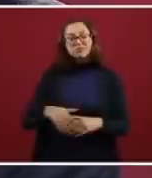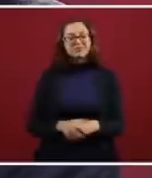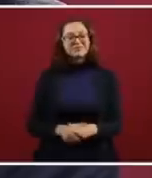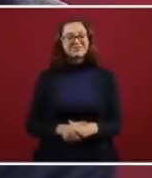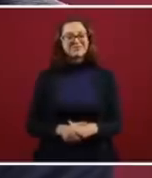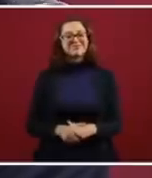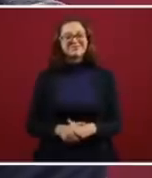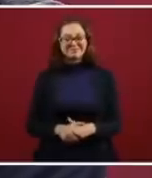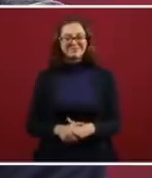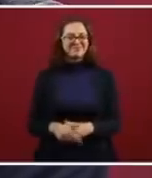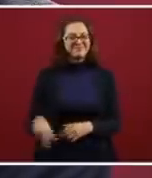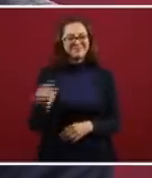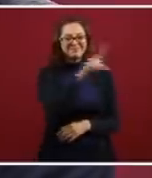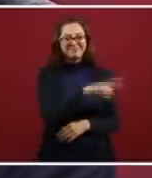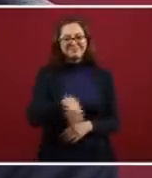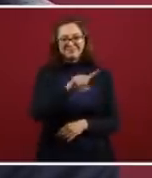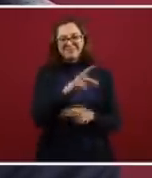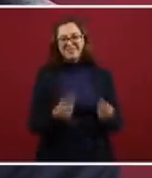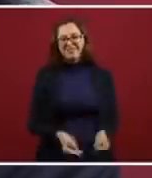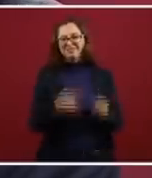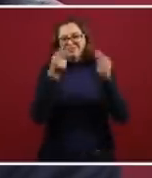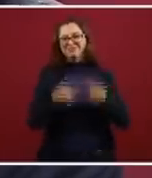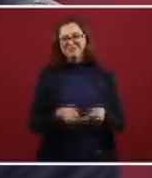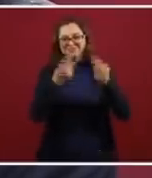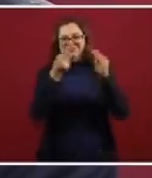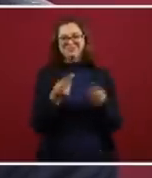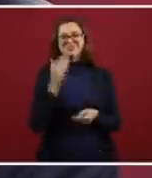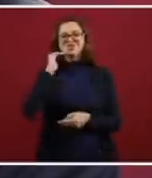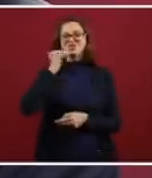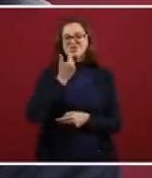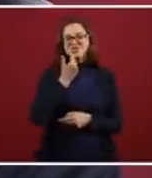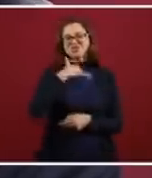Todos los que tenían los negocios chuecos